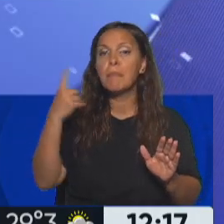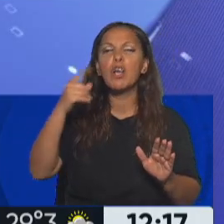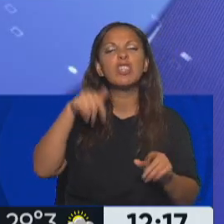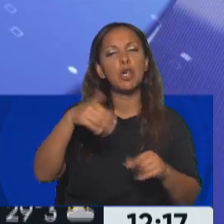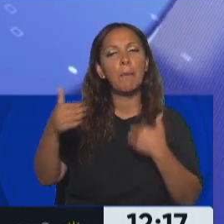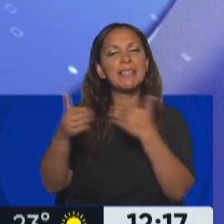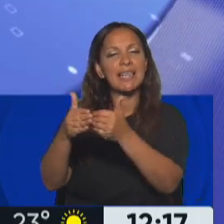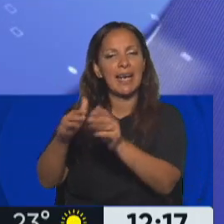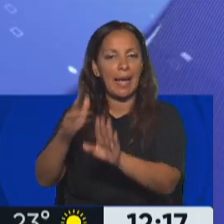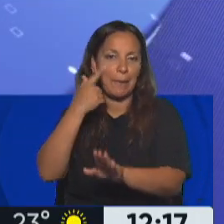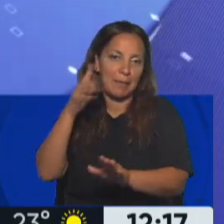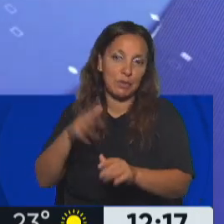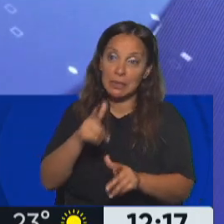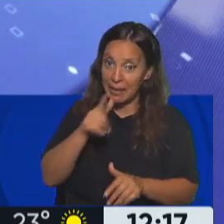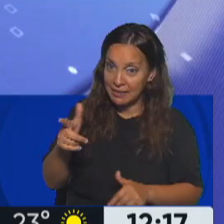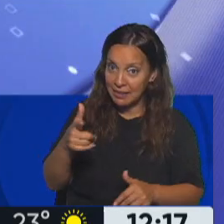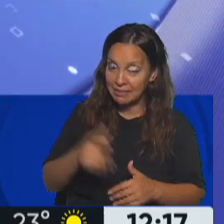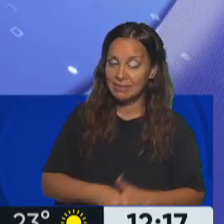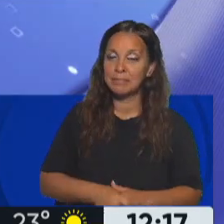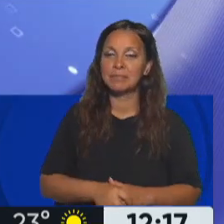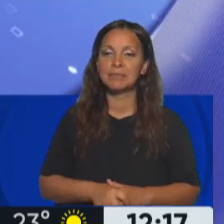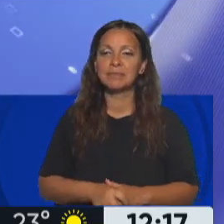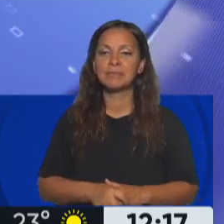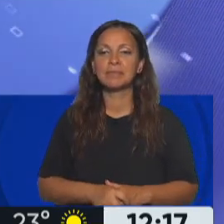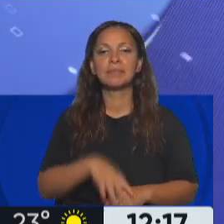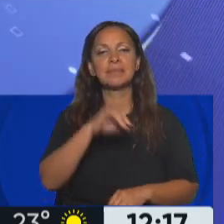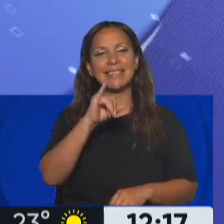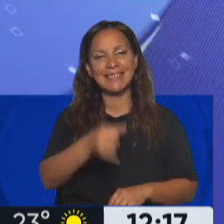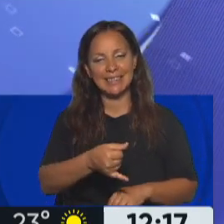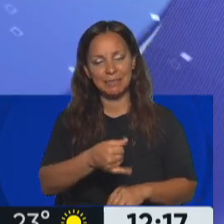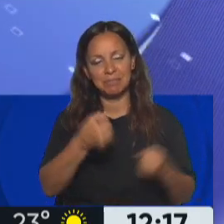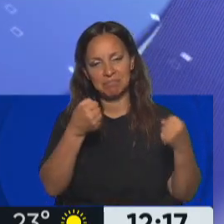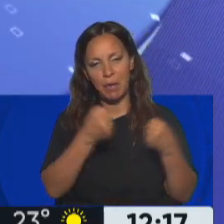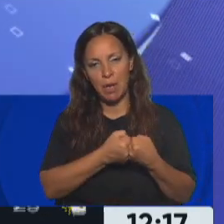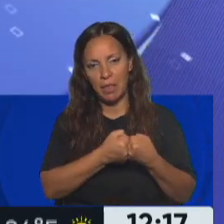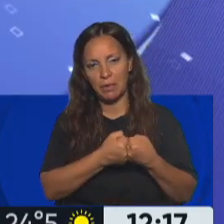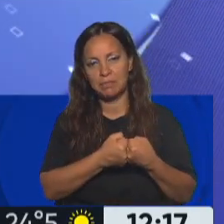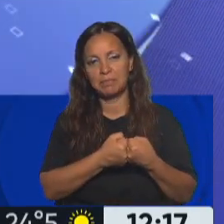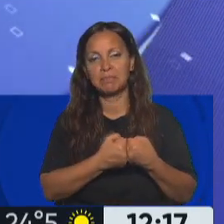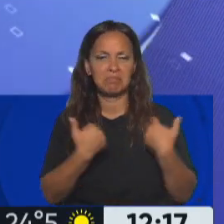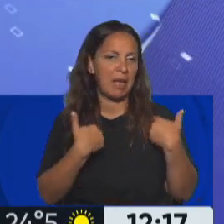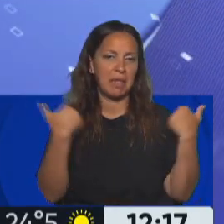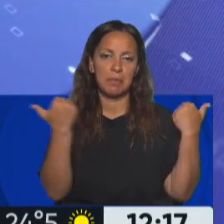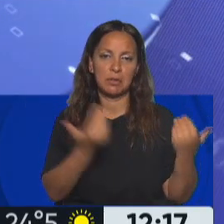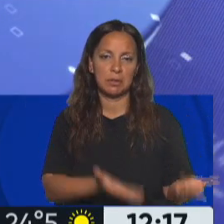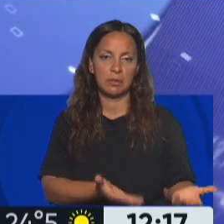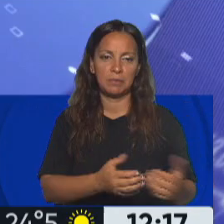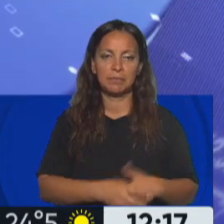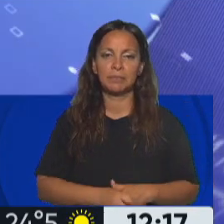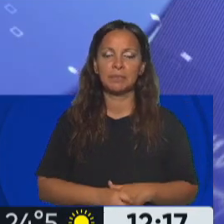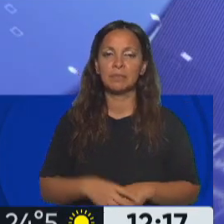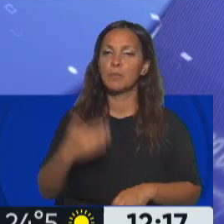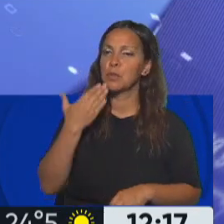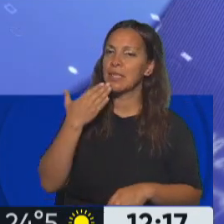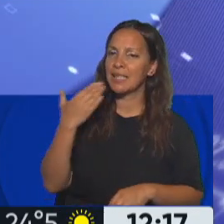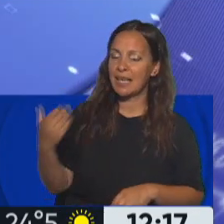más llegado el invierno, ¿le parece? Perfecto, de acuerdo, estaremos a disposición. Y Mariano, muchas gracias